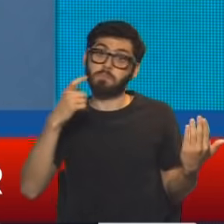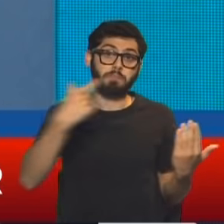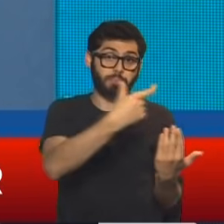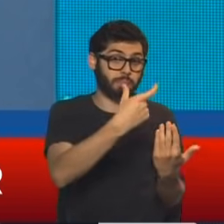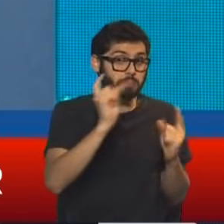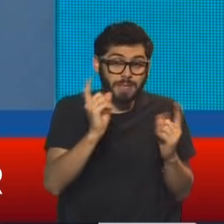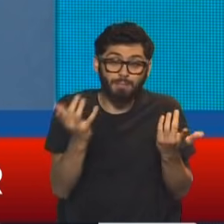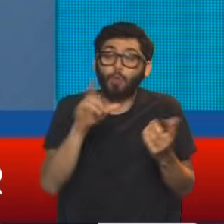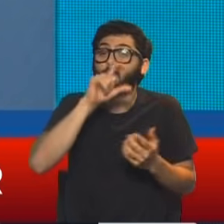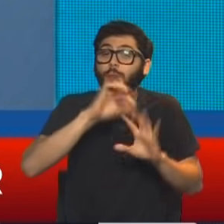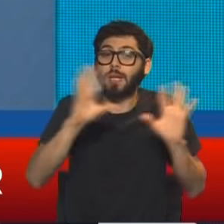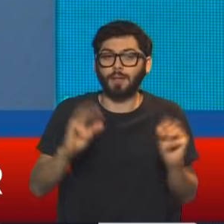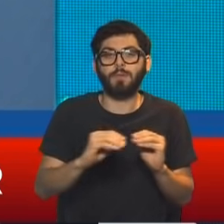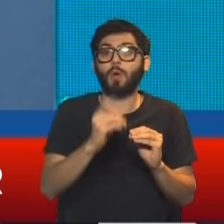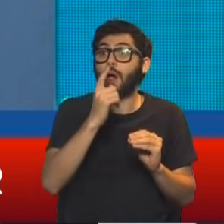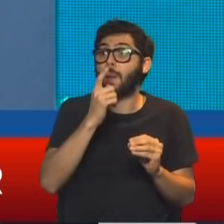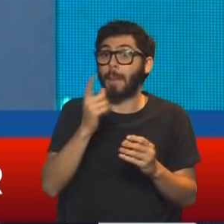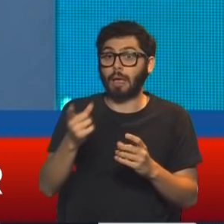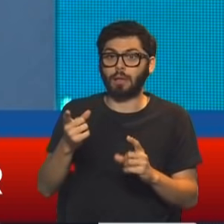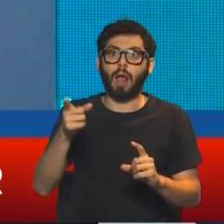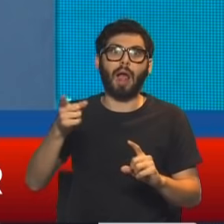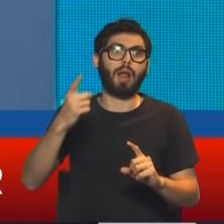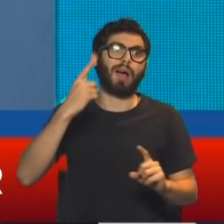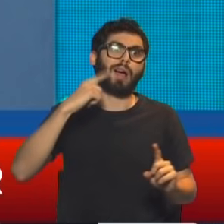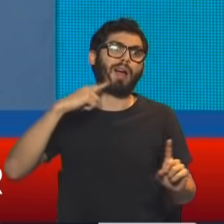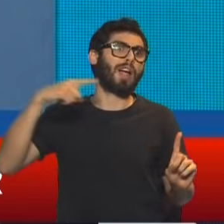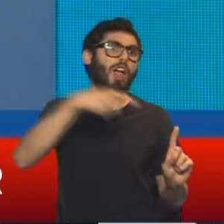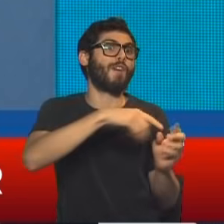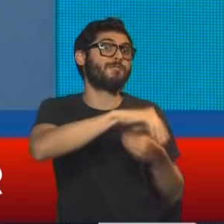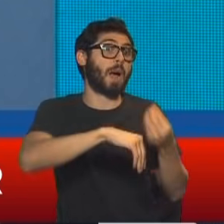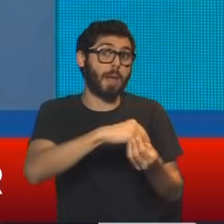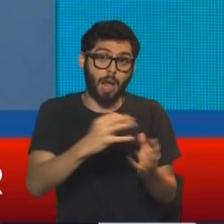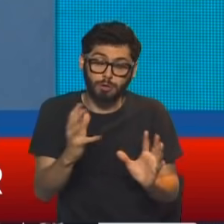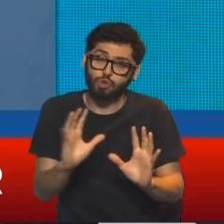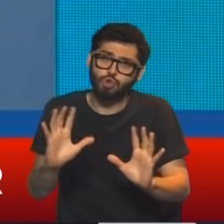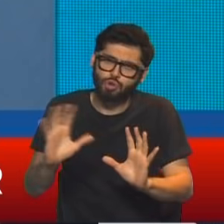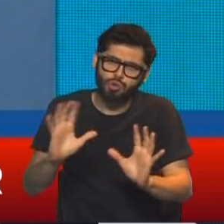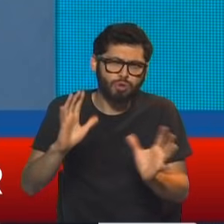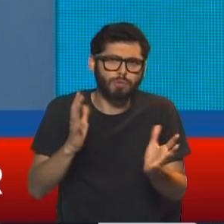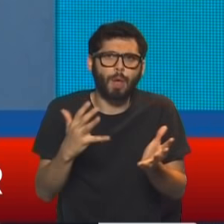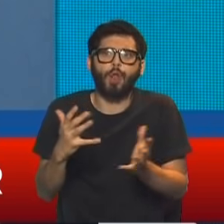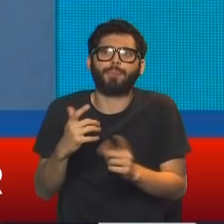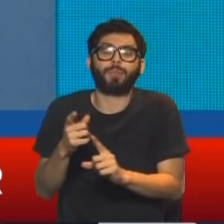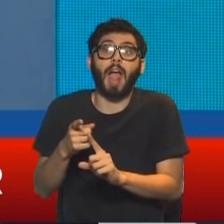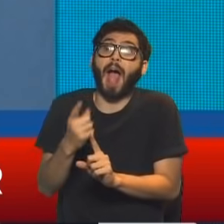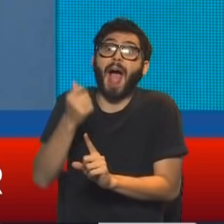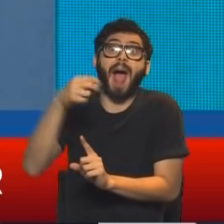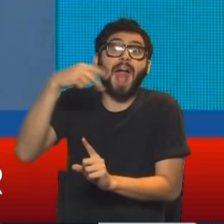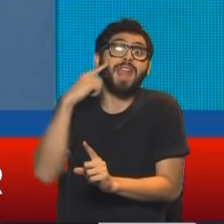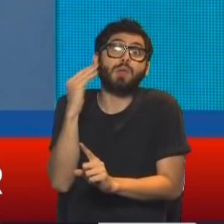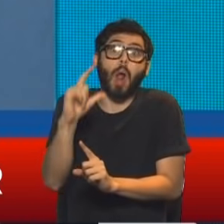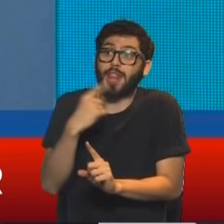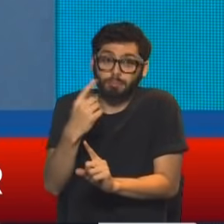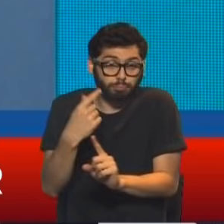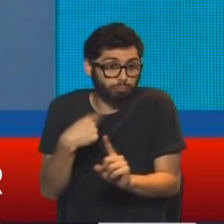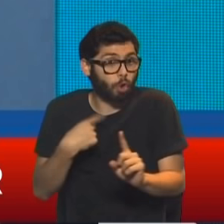Porque si no, insistimos en la teoría de que apuntaba hacia la familia y no era lo que quiso decir. Por lo menos es lo que aclaró Aníbal. Mostró